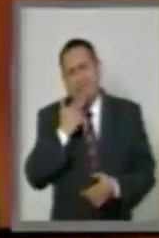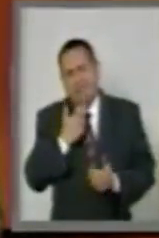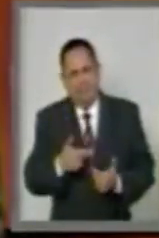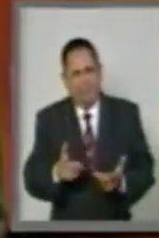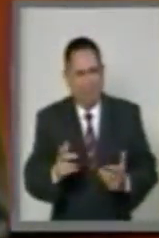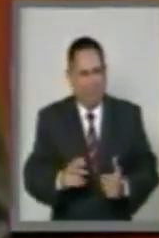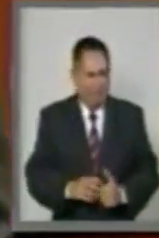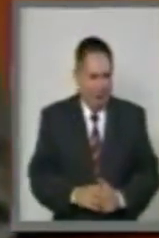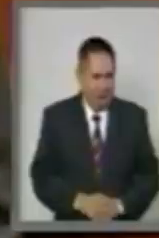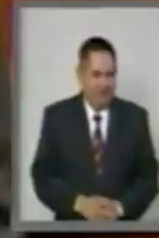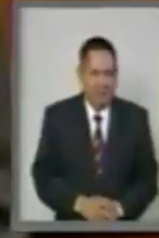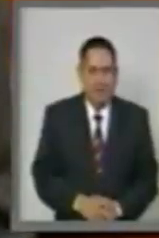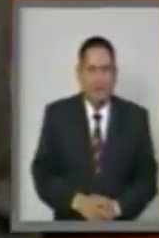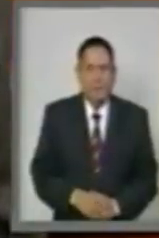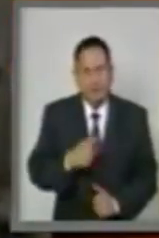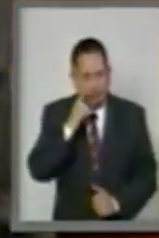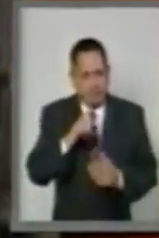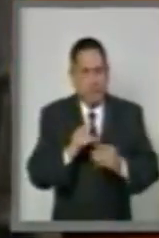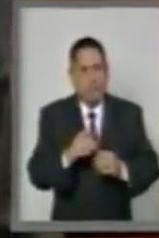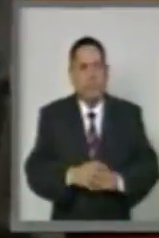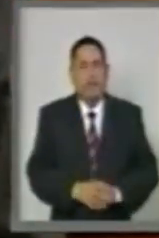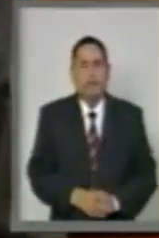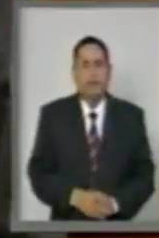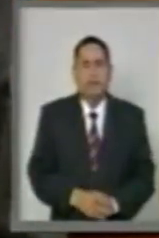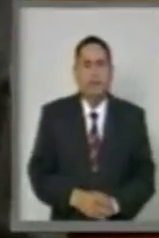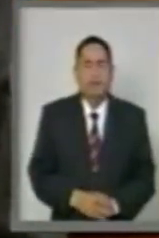aquí. Mire usted